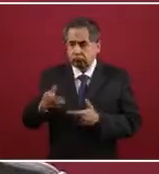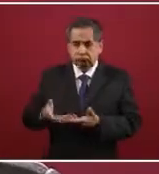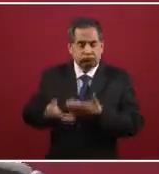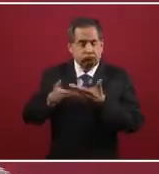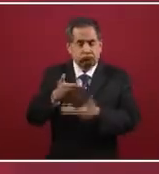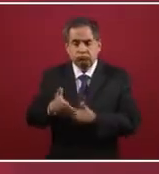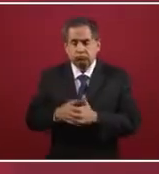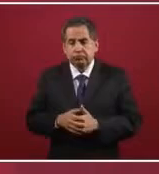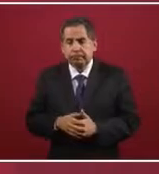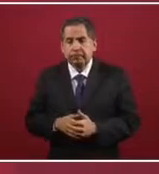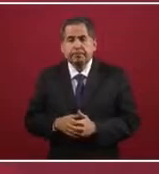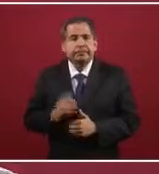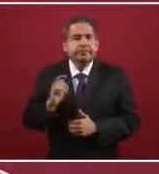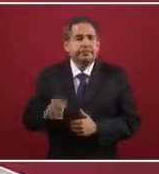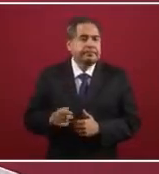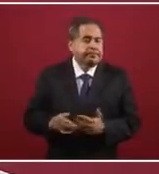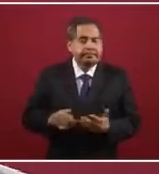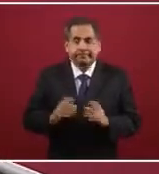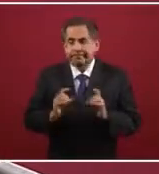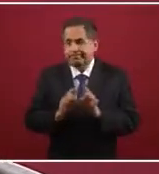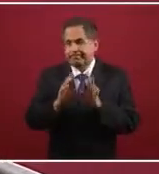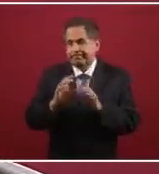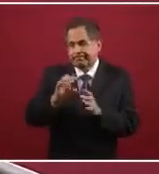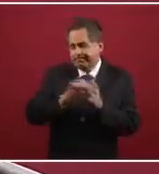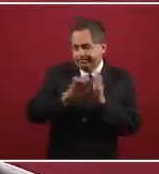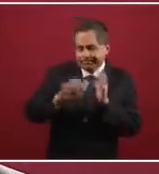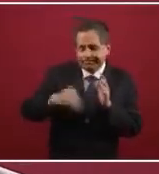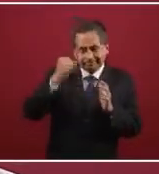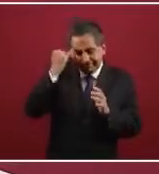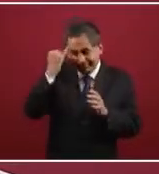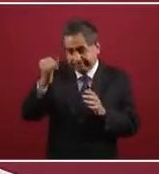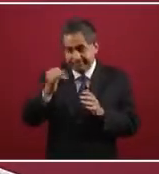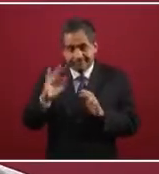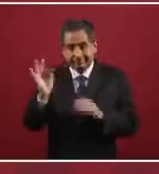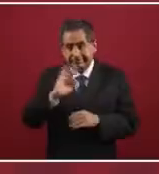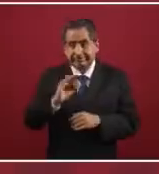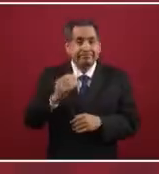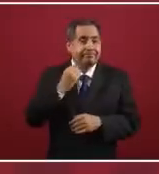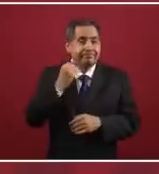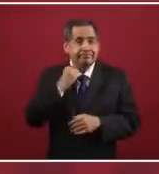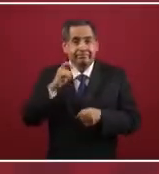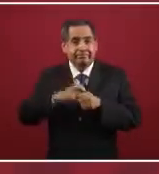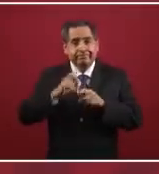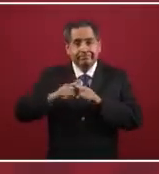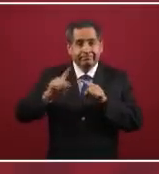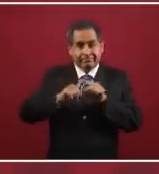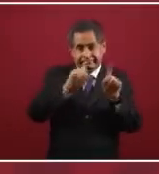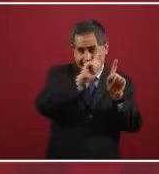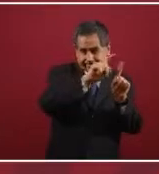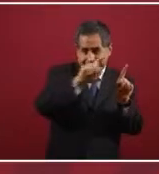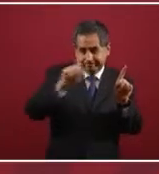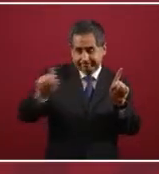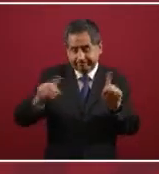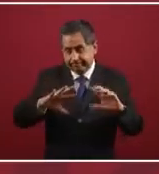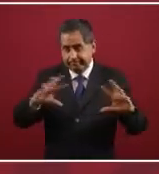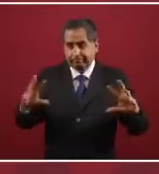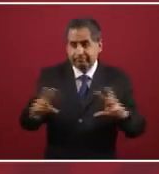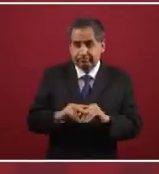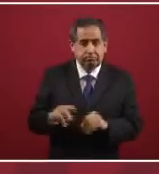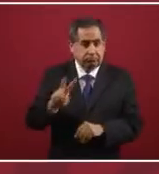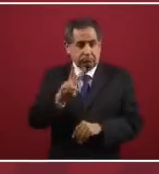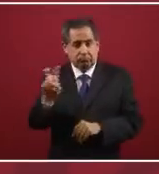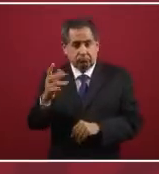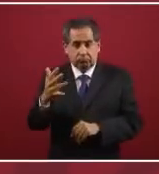disposición. En un momento, digamos, de crisis, suponiendo que tuviéramos que tener abogados en todos los puntos de Estados Unidos, serían como alrededor de